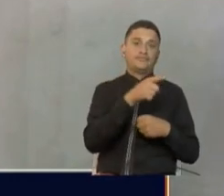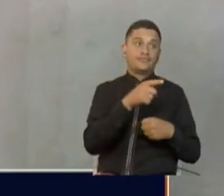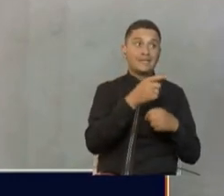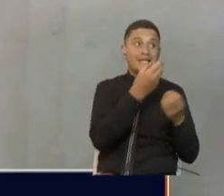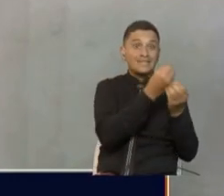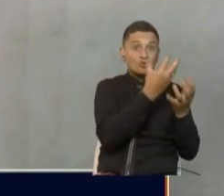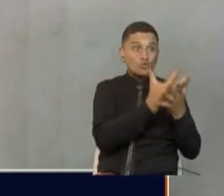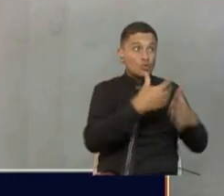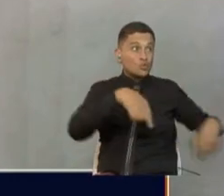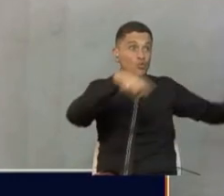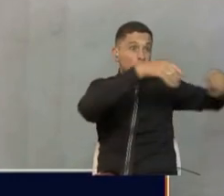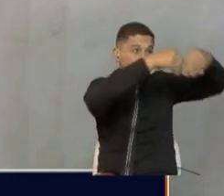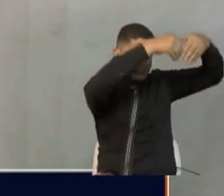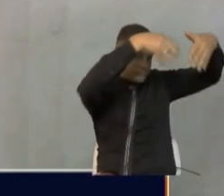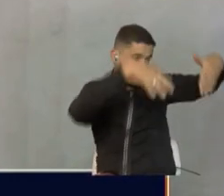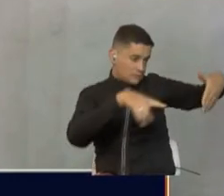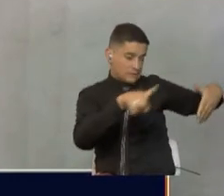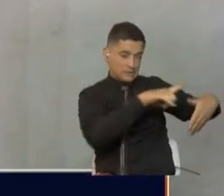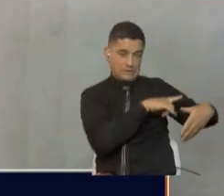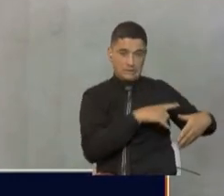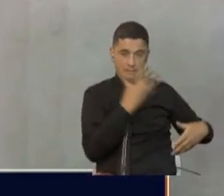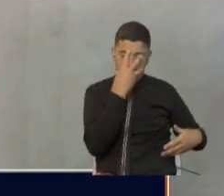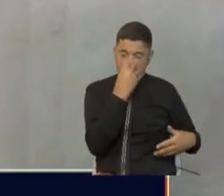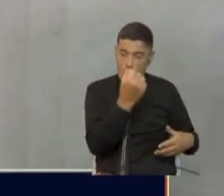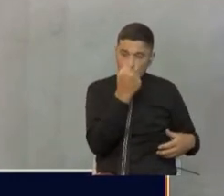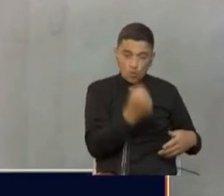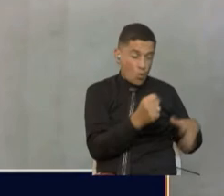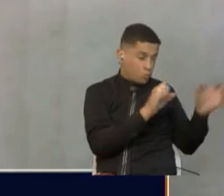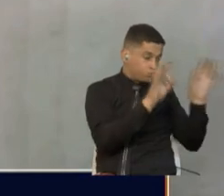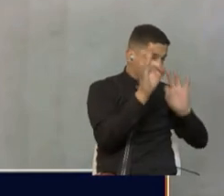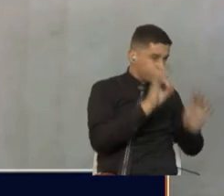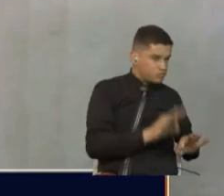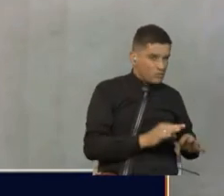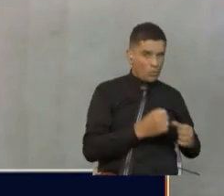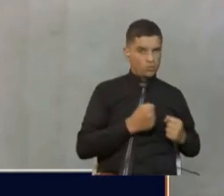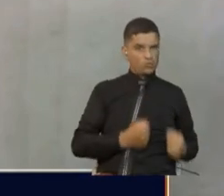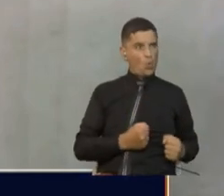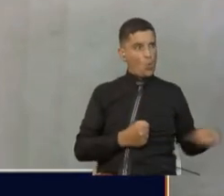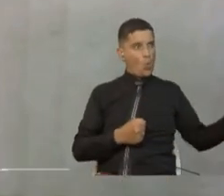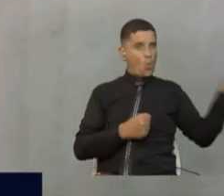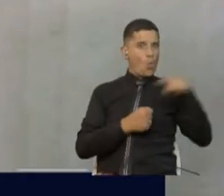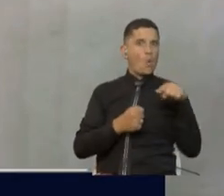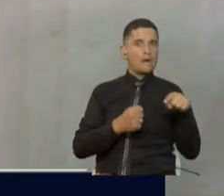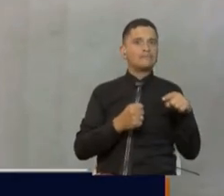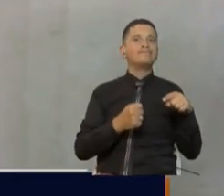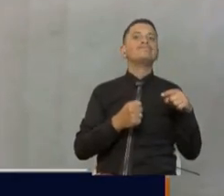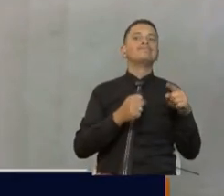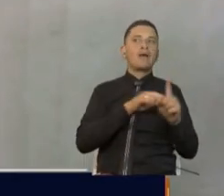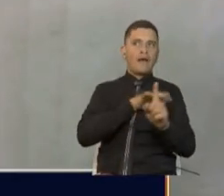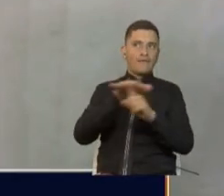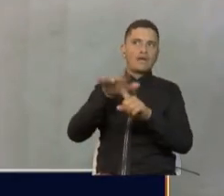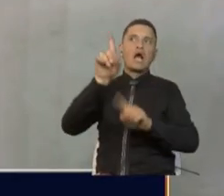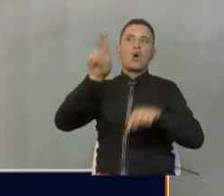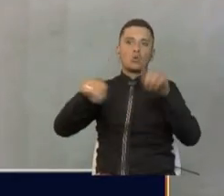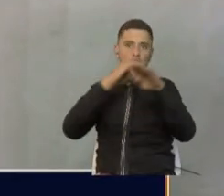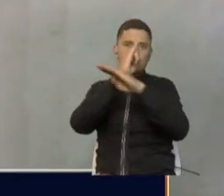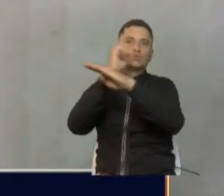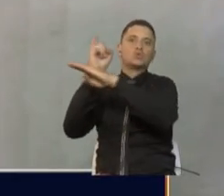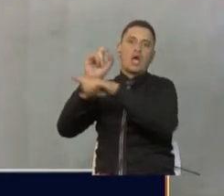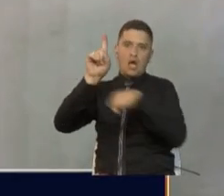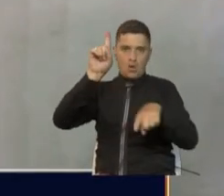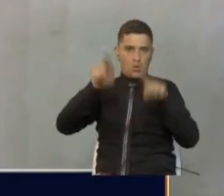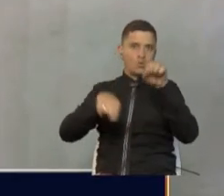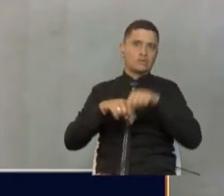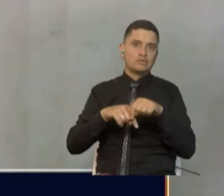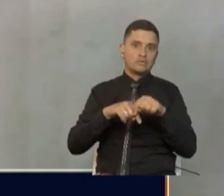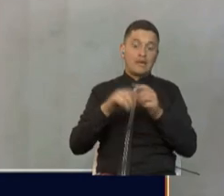mafiosas que están muy bien organizadas y en algunas ocasiones han permeado la institucionalidad, tanto a